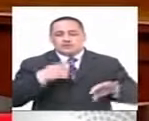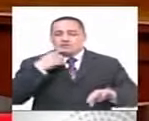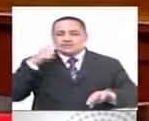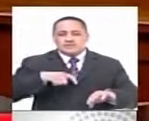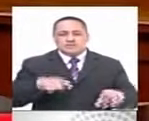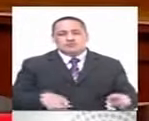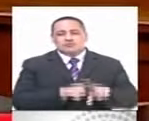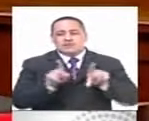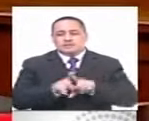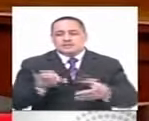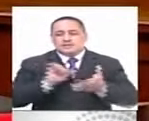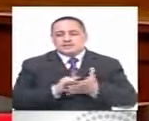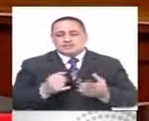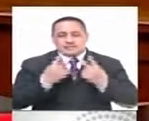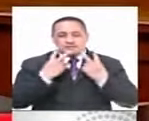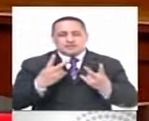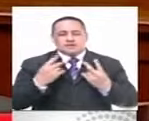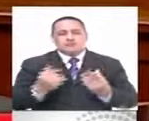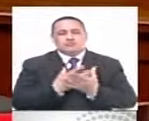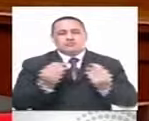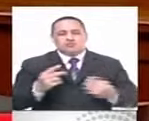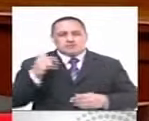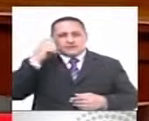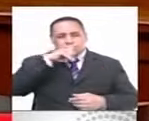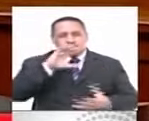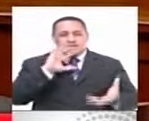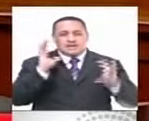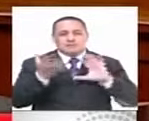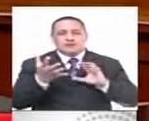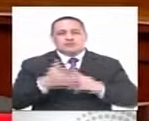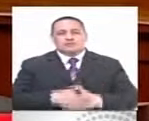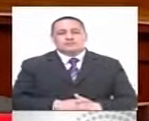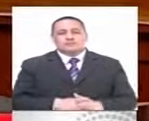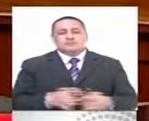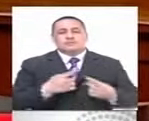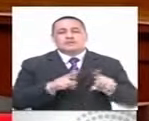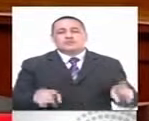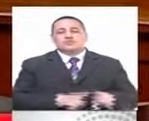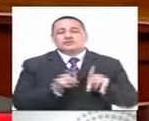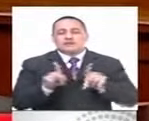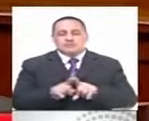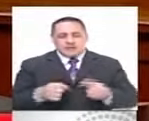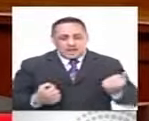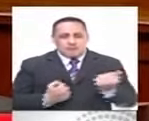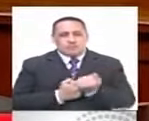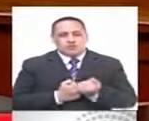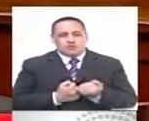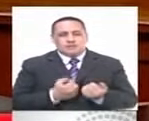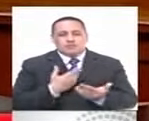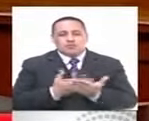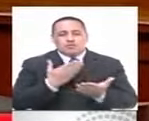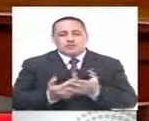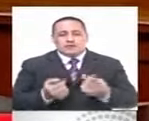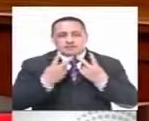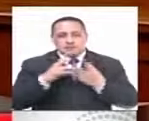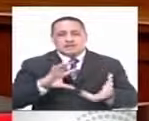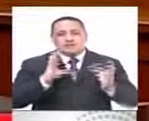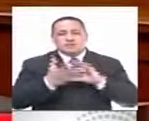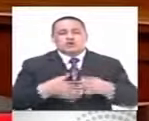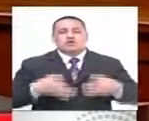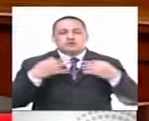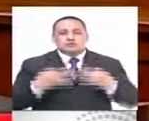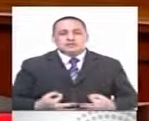merecemos y que resulta muy difícil transformarlo, pero que también apuesta por intentarlo con